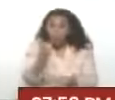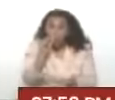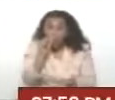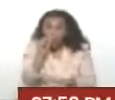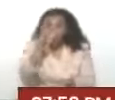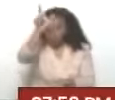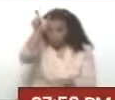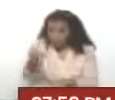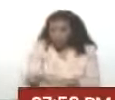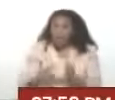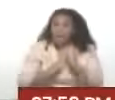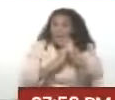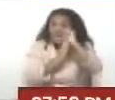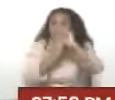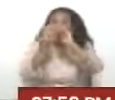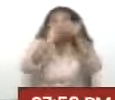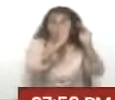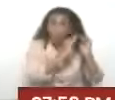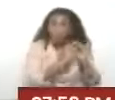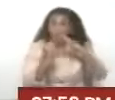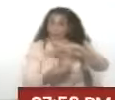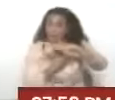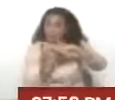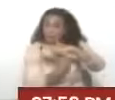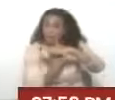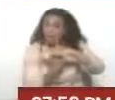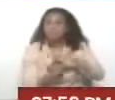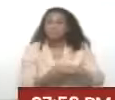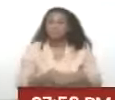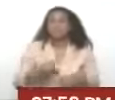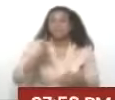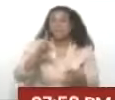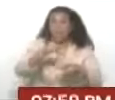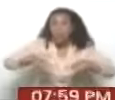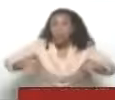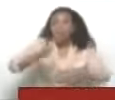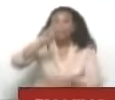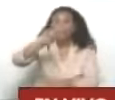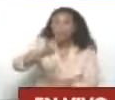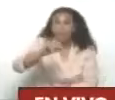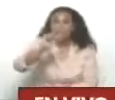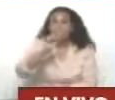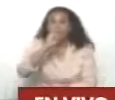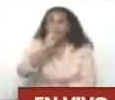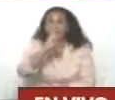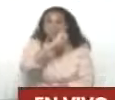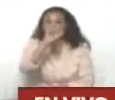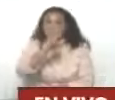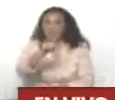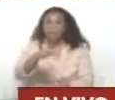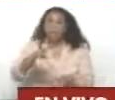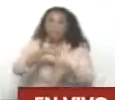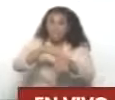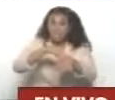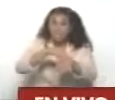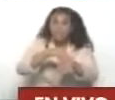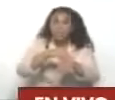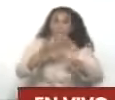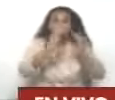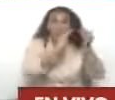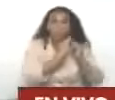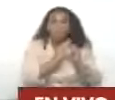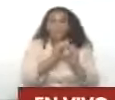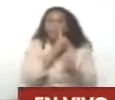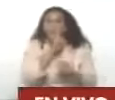compañero, líder comunero de las bases, del Maizal, que he designado ministro del Poder Popular para las Comunas,